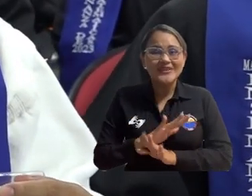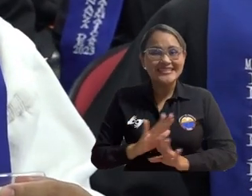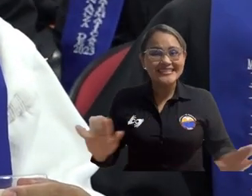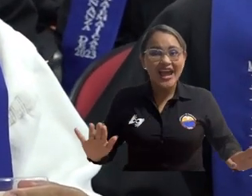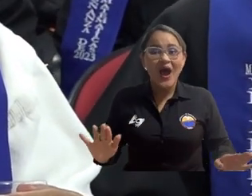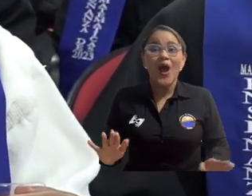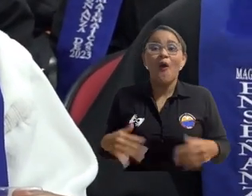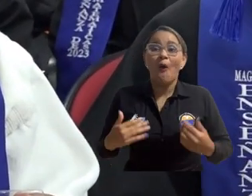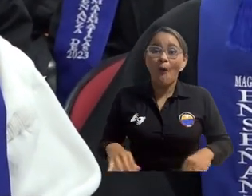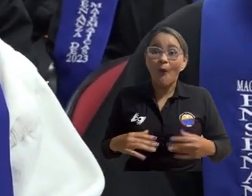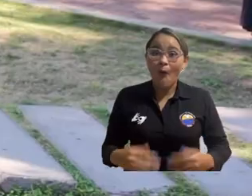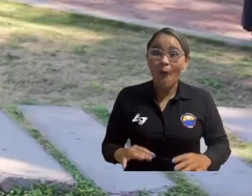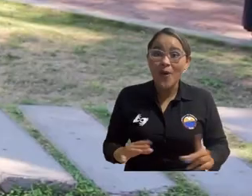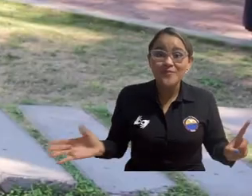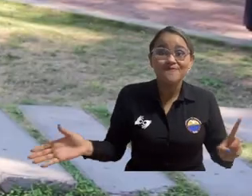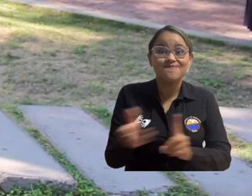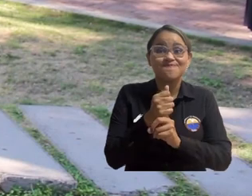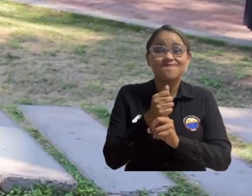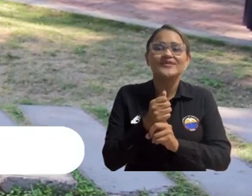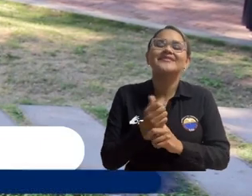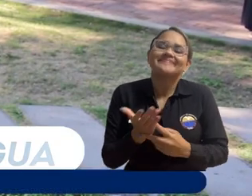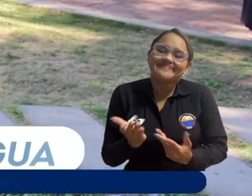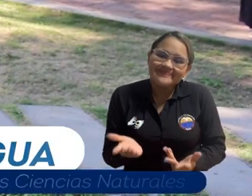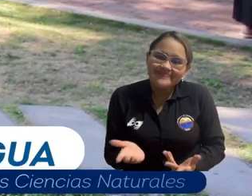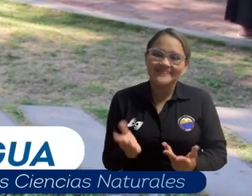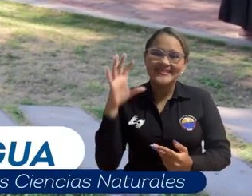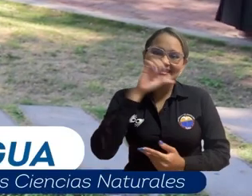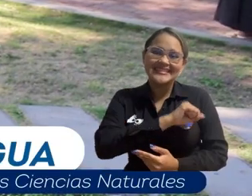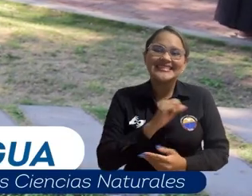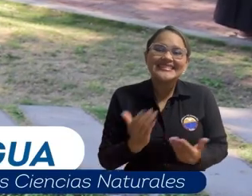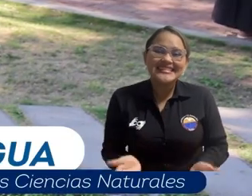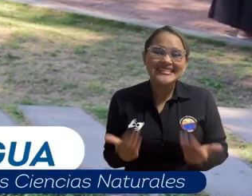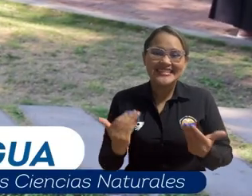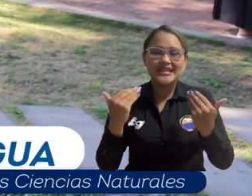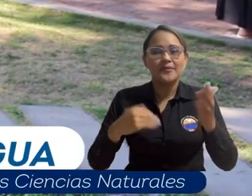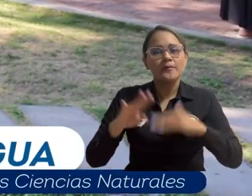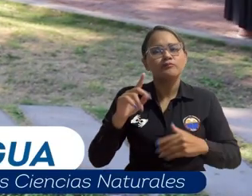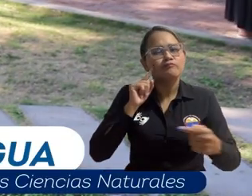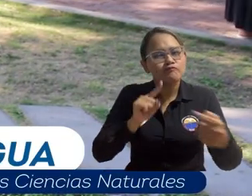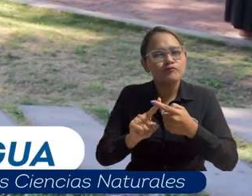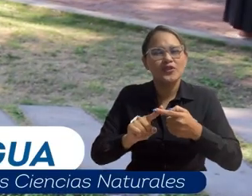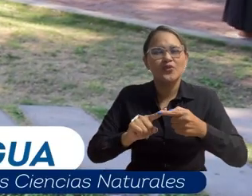un pendamio más y muy orgulloso porque es una manera de